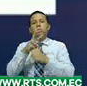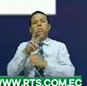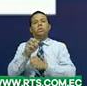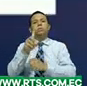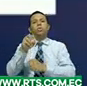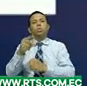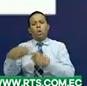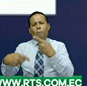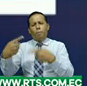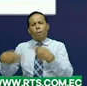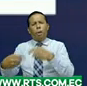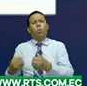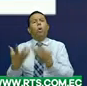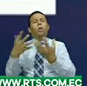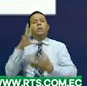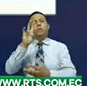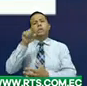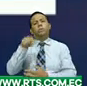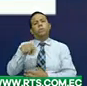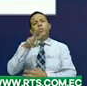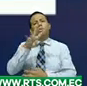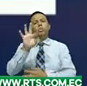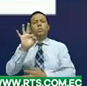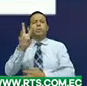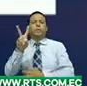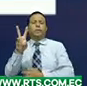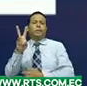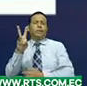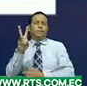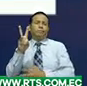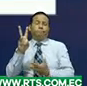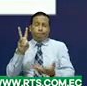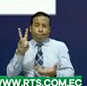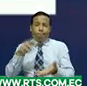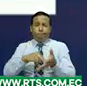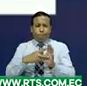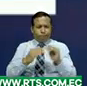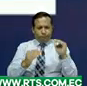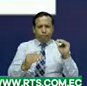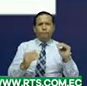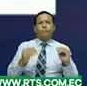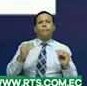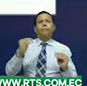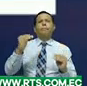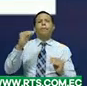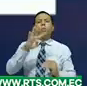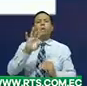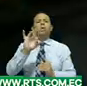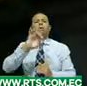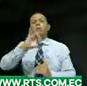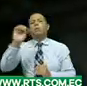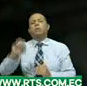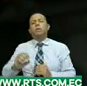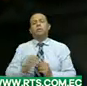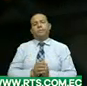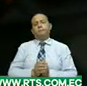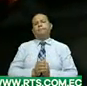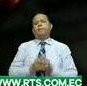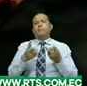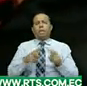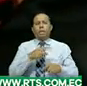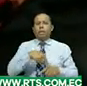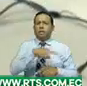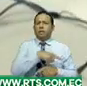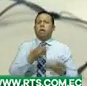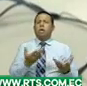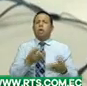fue 7.296, lo que representa un incremento del 48%. El número de eventos registrados a través